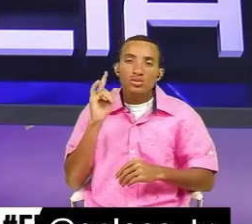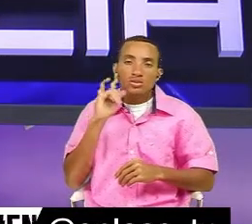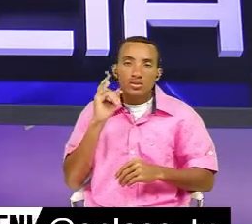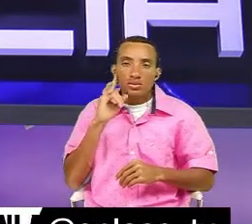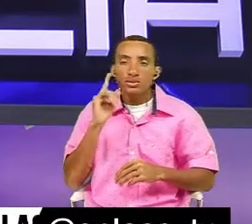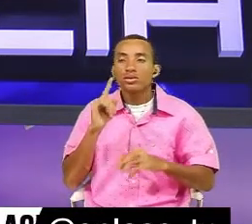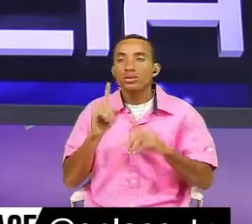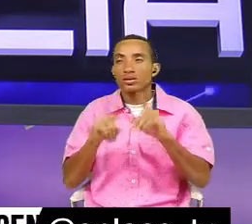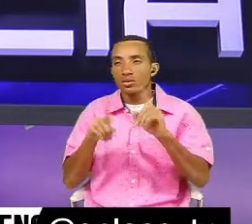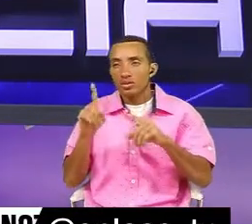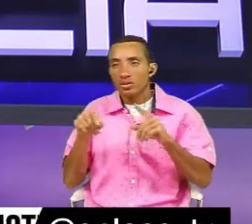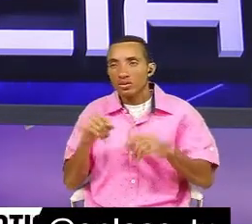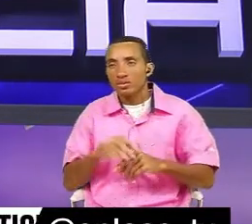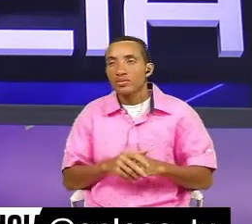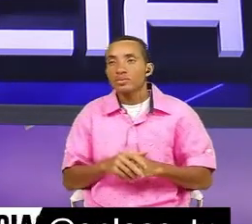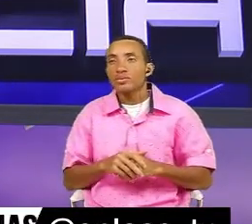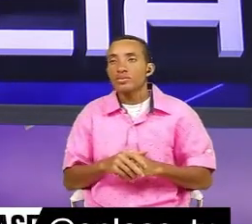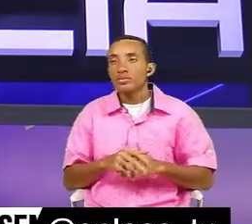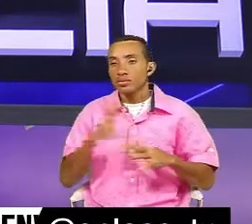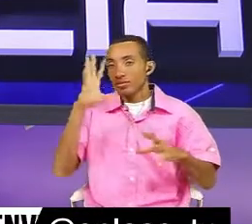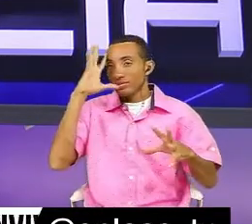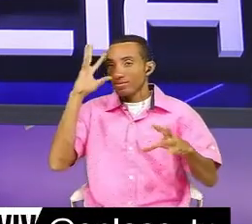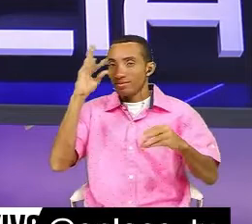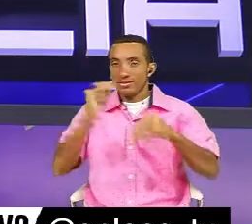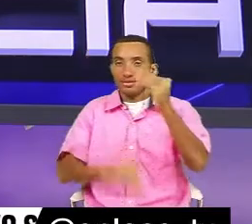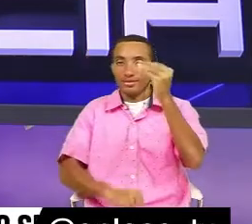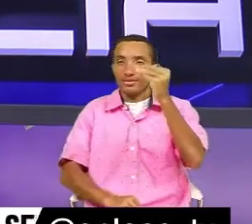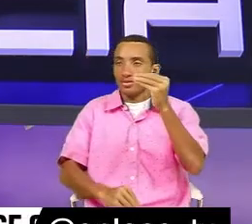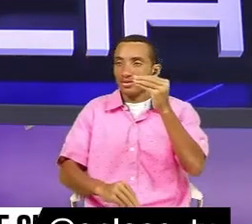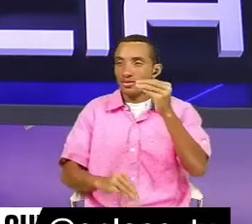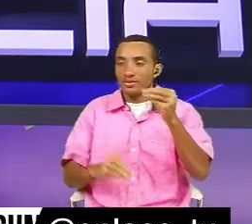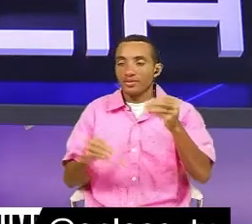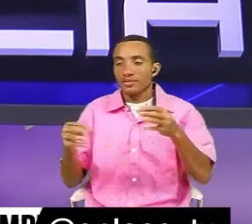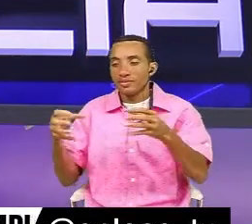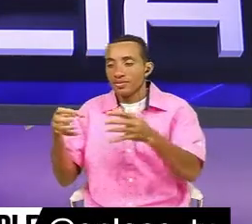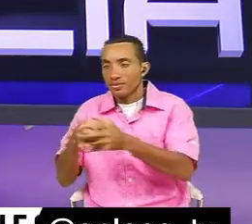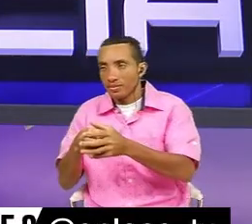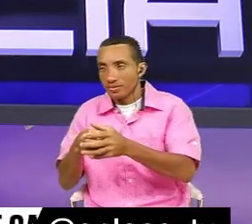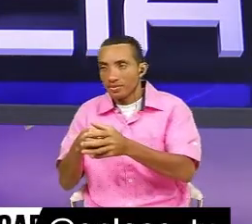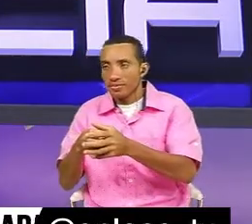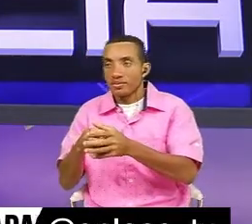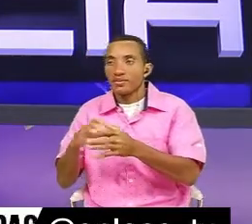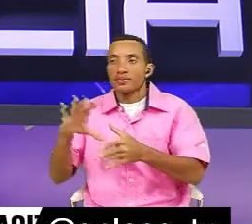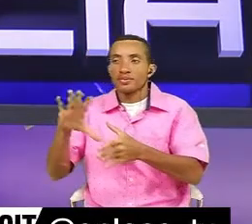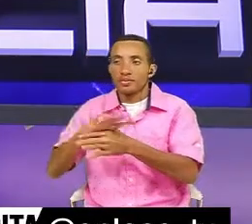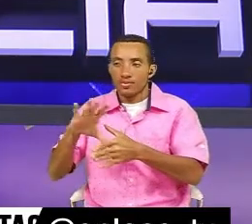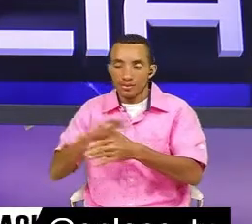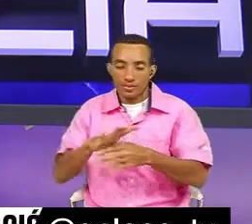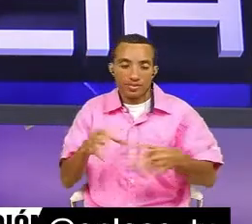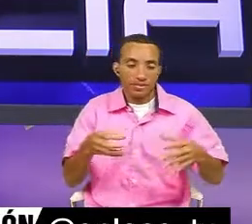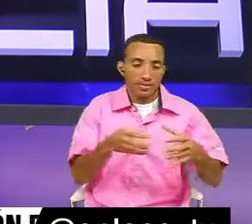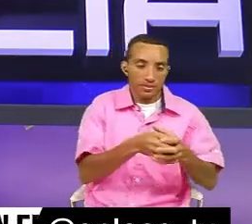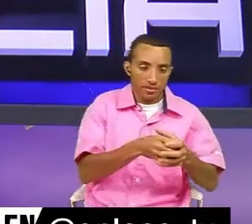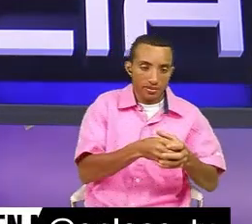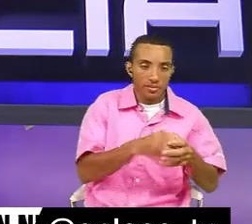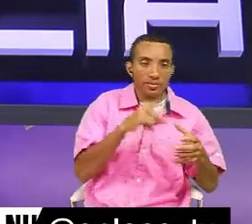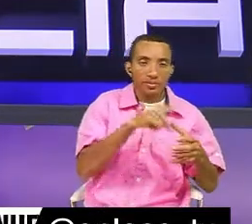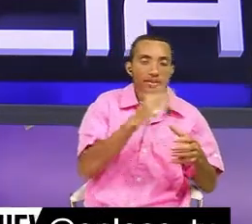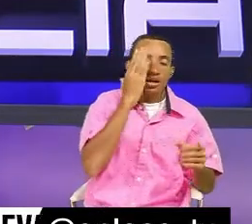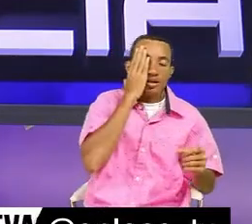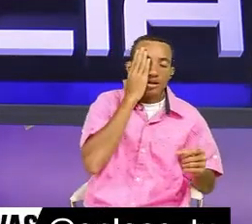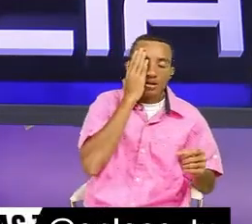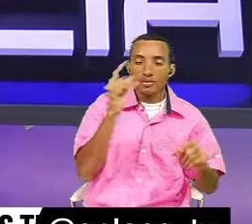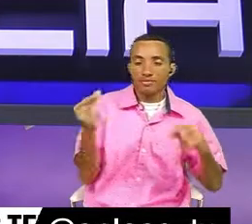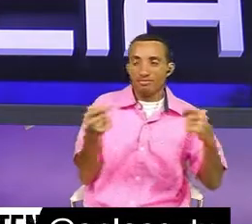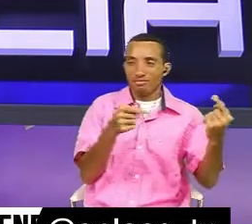inconformidad y el desacuerdo en el que se encuentra el sector de transportadores informales por esta situación que se da.